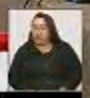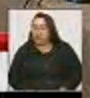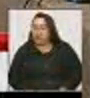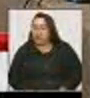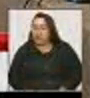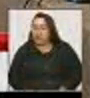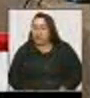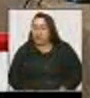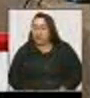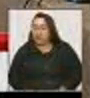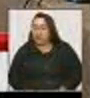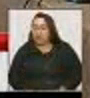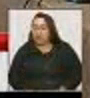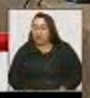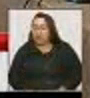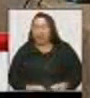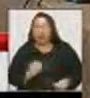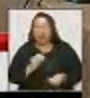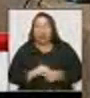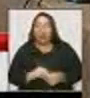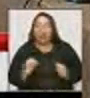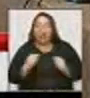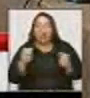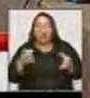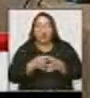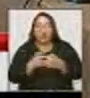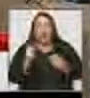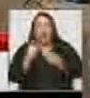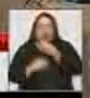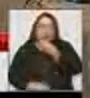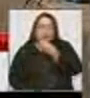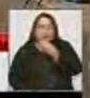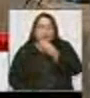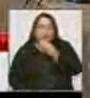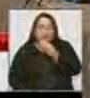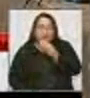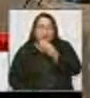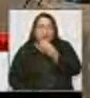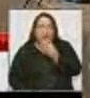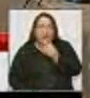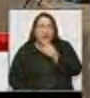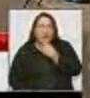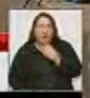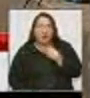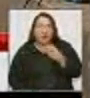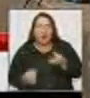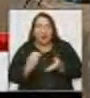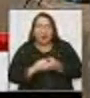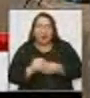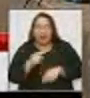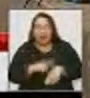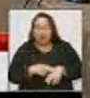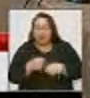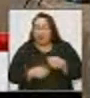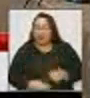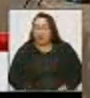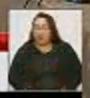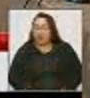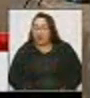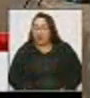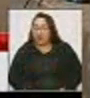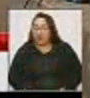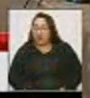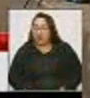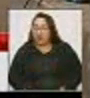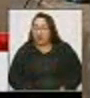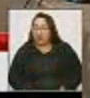¿cómo lo metes al sistema? Es un poco complicado. O sea, se trata de los que están en planilla y los que tienen un aporte regular. Si sea